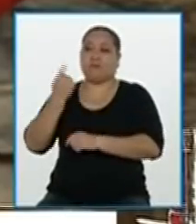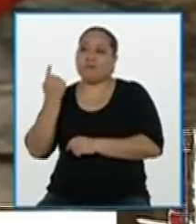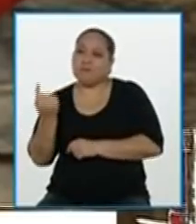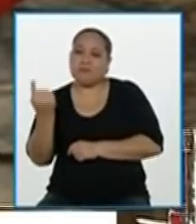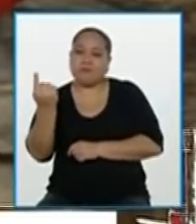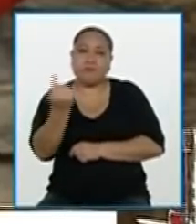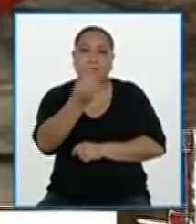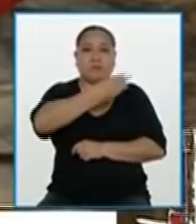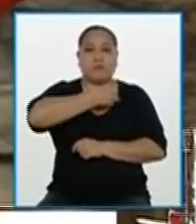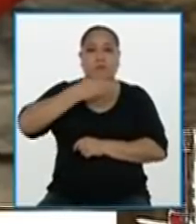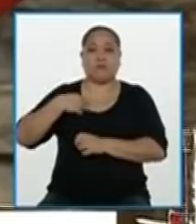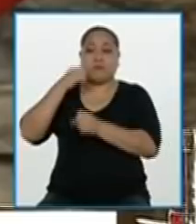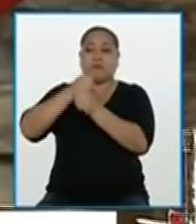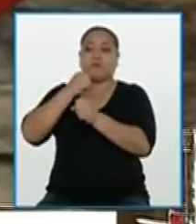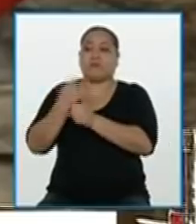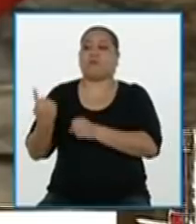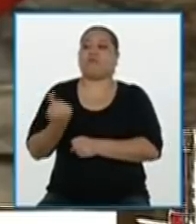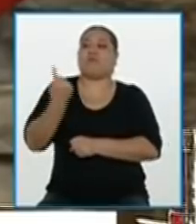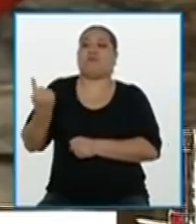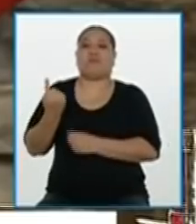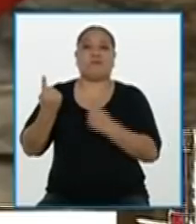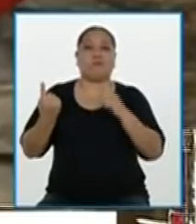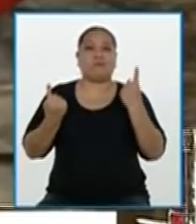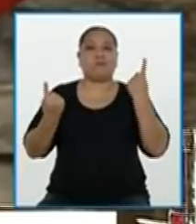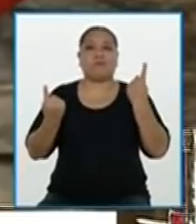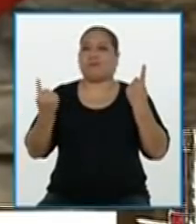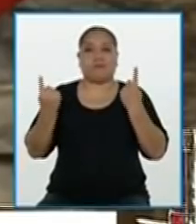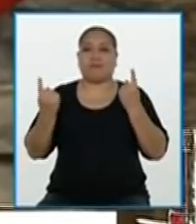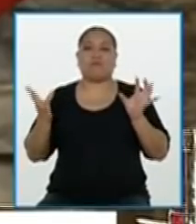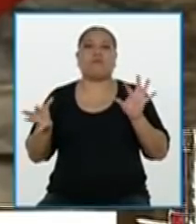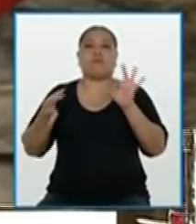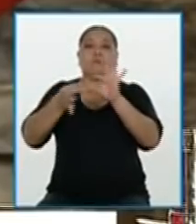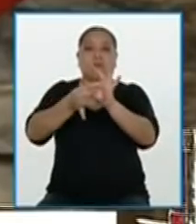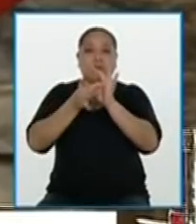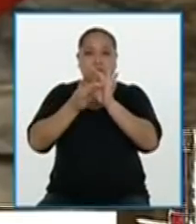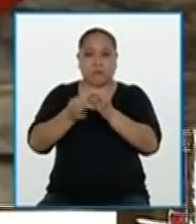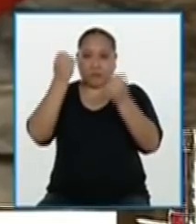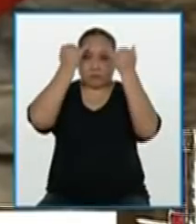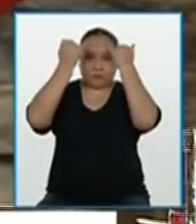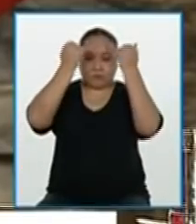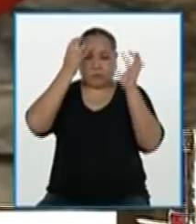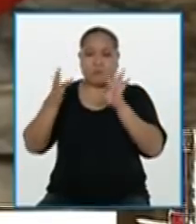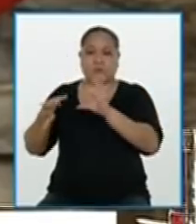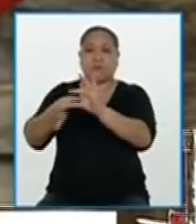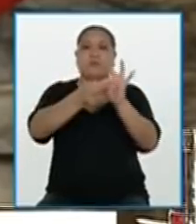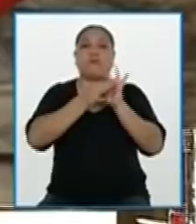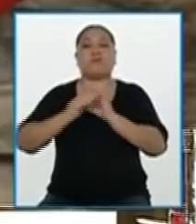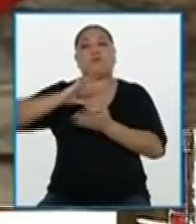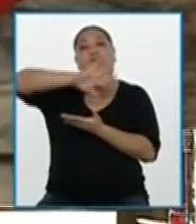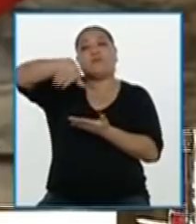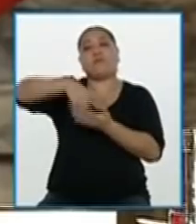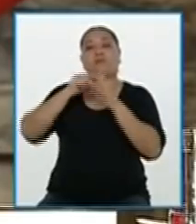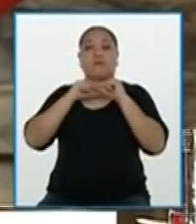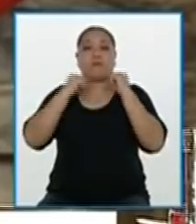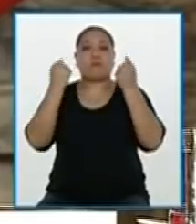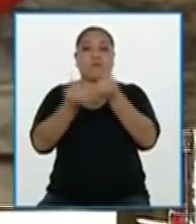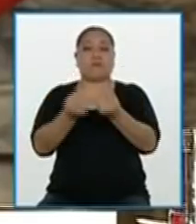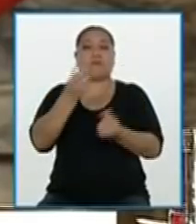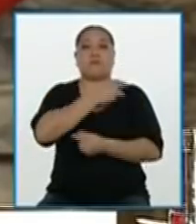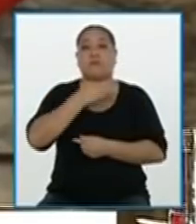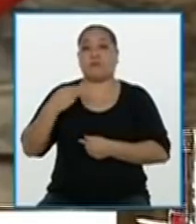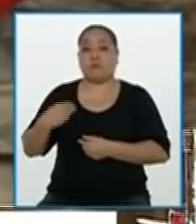dos, y que más bien la idea es que puedan cambiar de rubro, cambiar de giro de negocio, ¿no? Y no forzarlos a mantenerse de